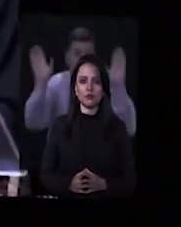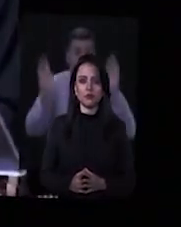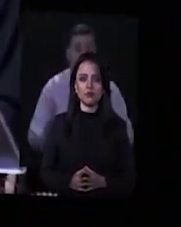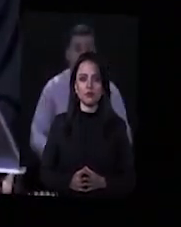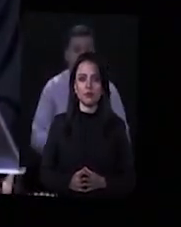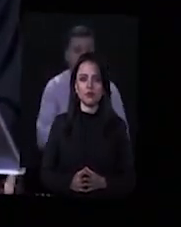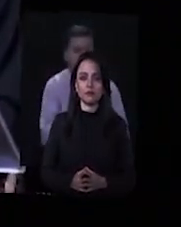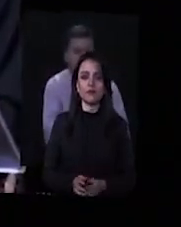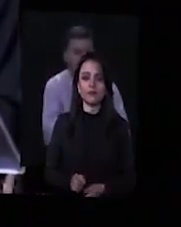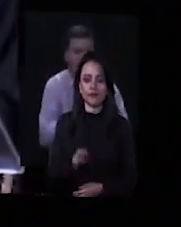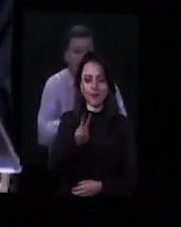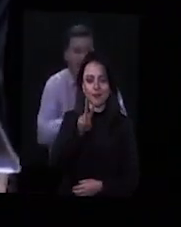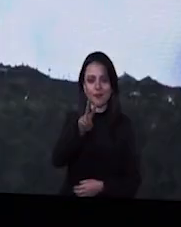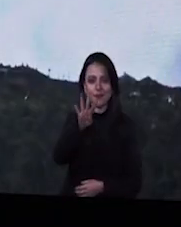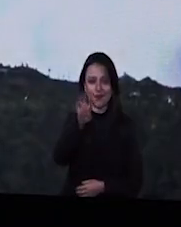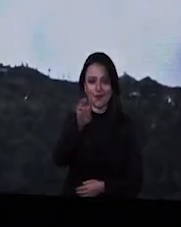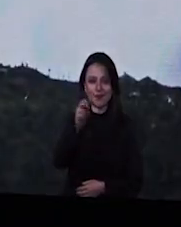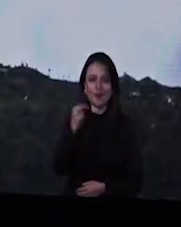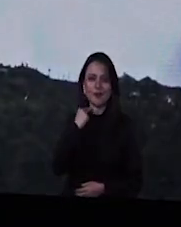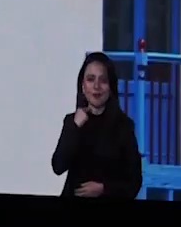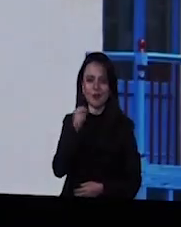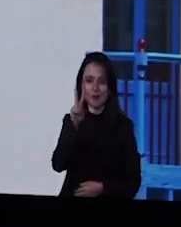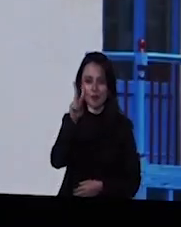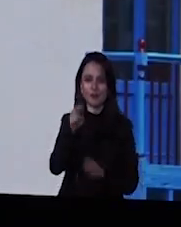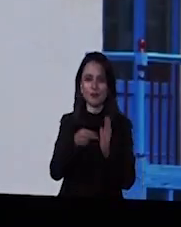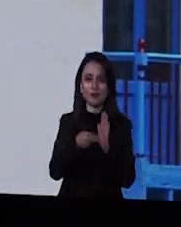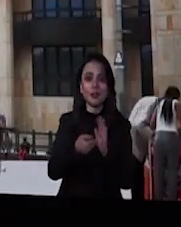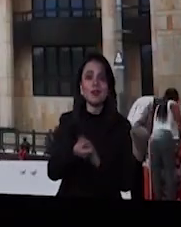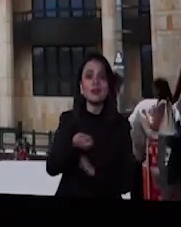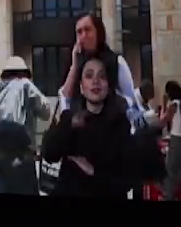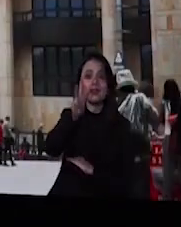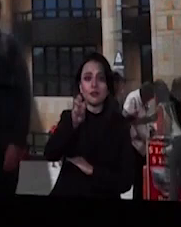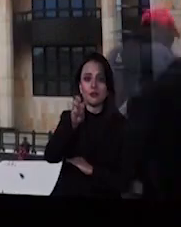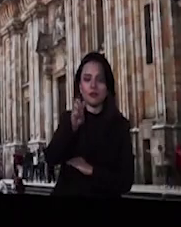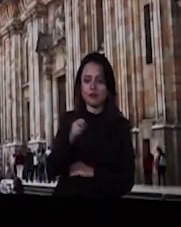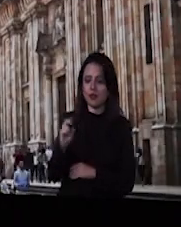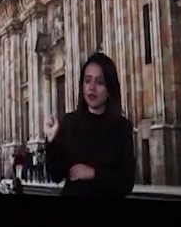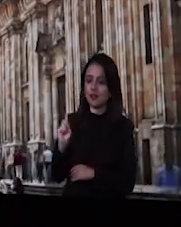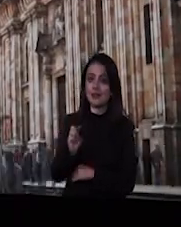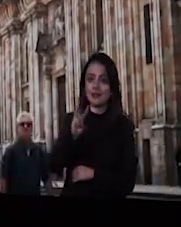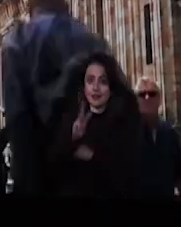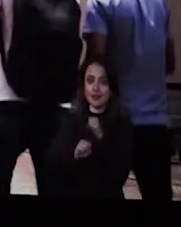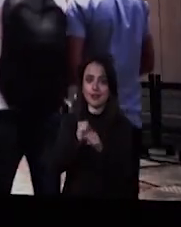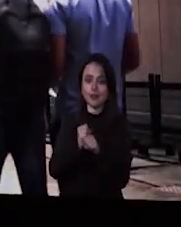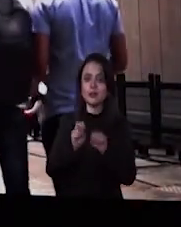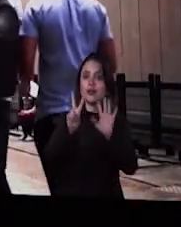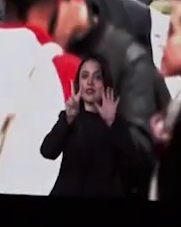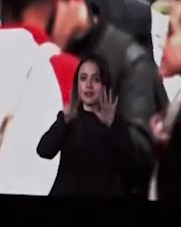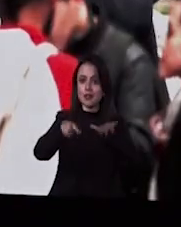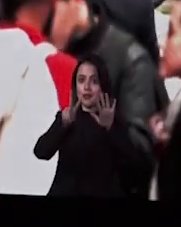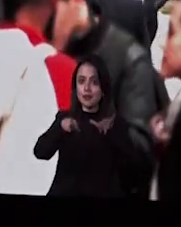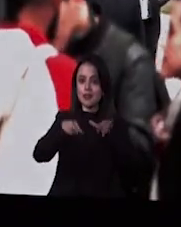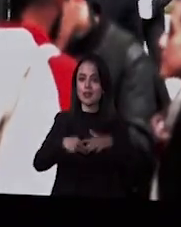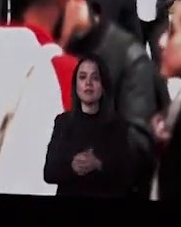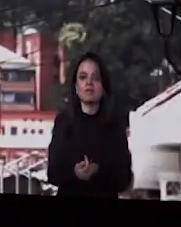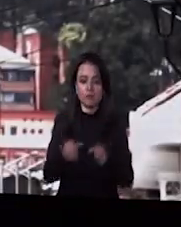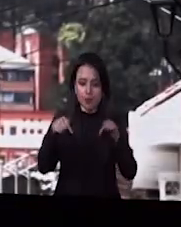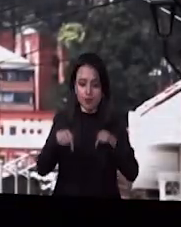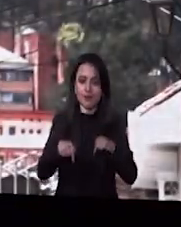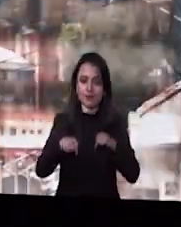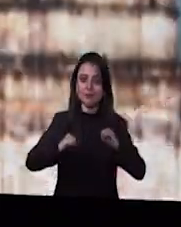El 29 de noviembre de 2018, hace 3 años y 7 meses, en esta misma ciudad capital de Colombia,